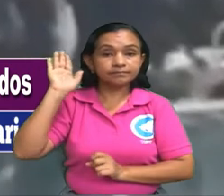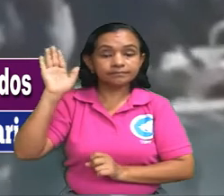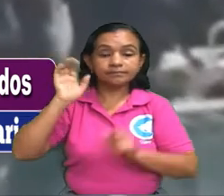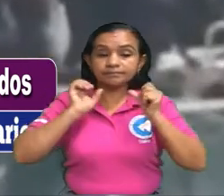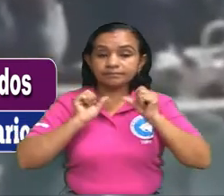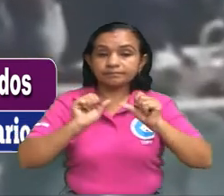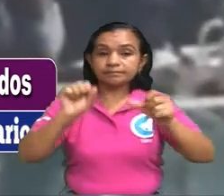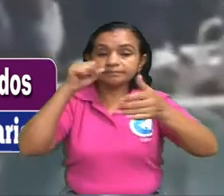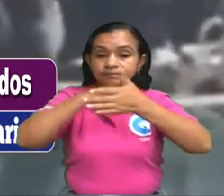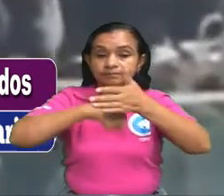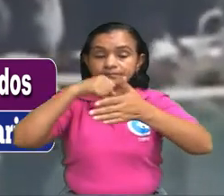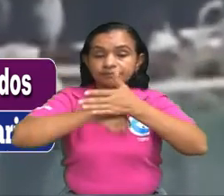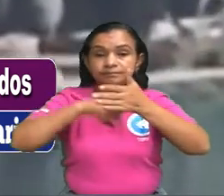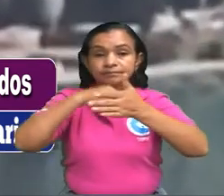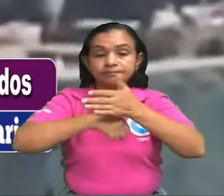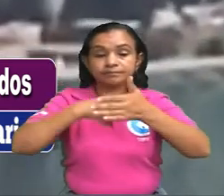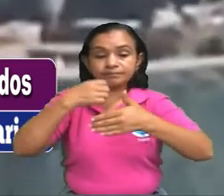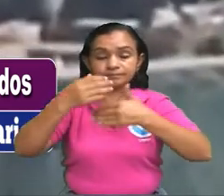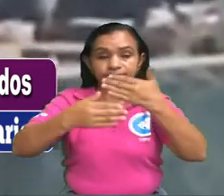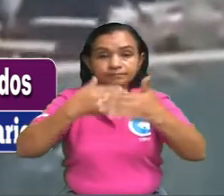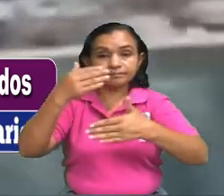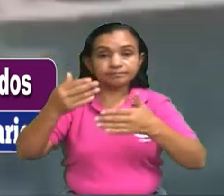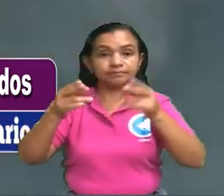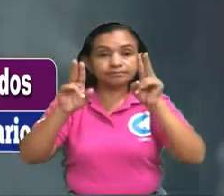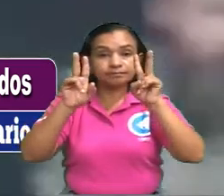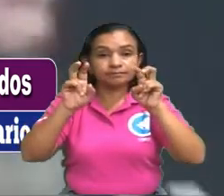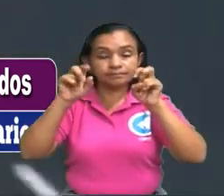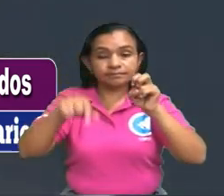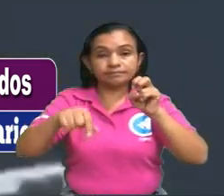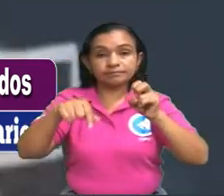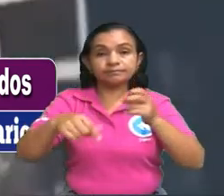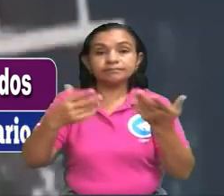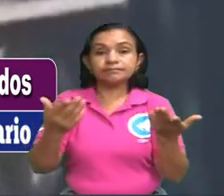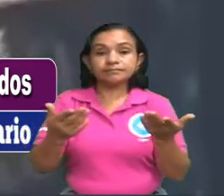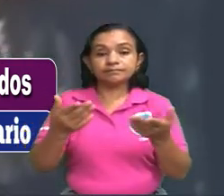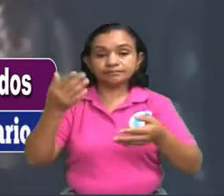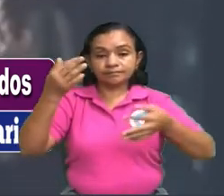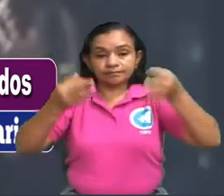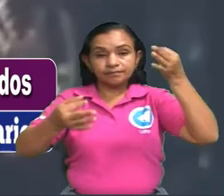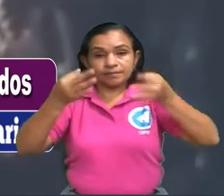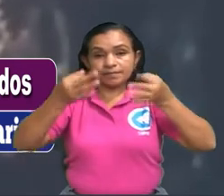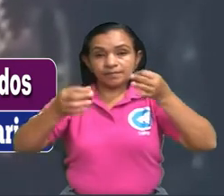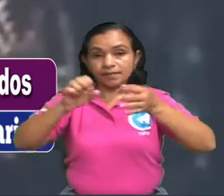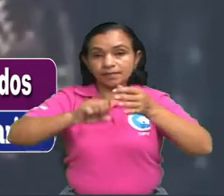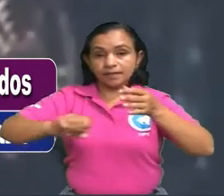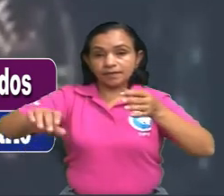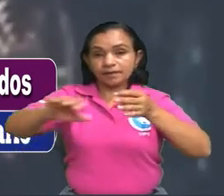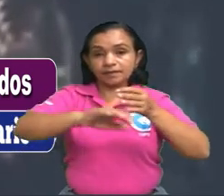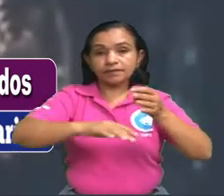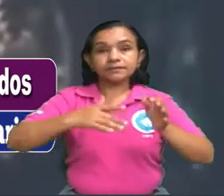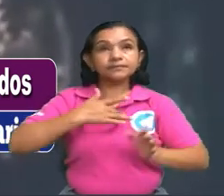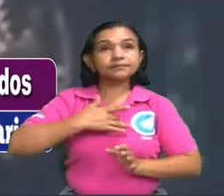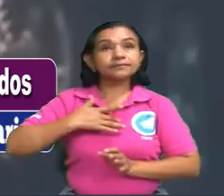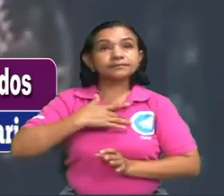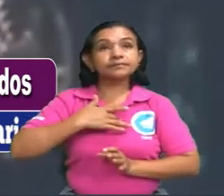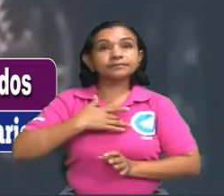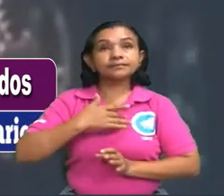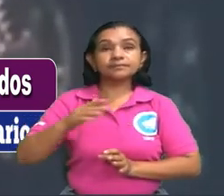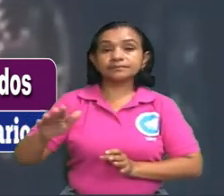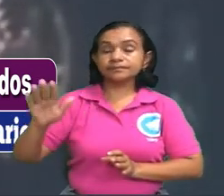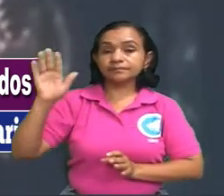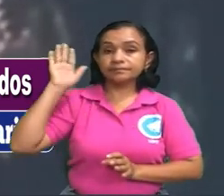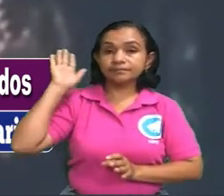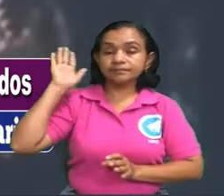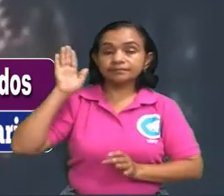seguir en la defensa de este proceso, porque la justicia social requiere de compromiso,